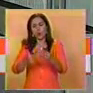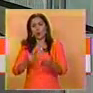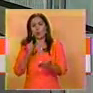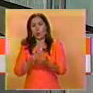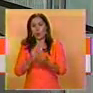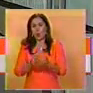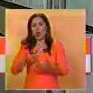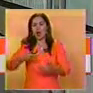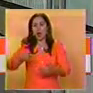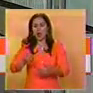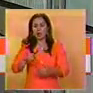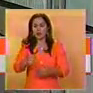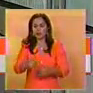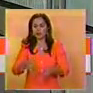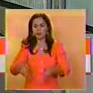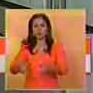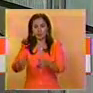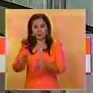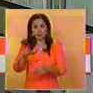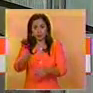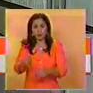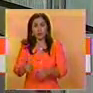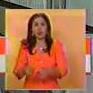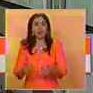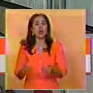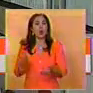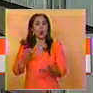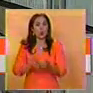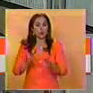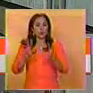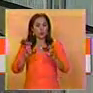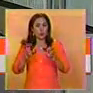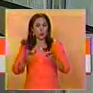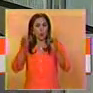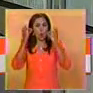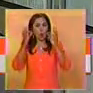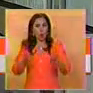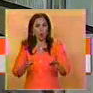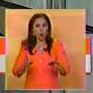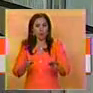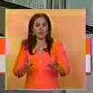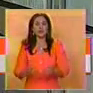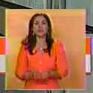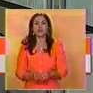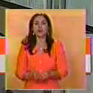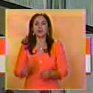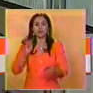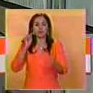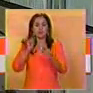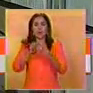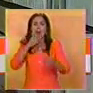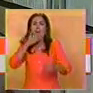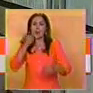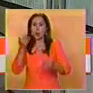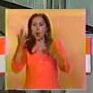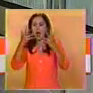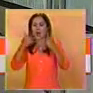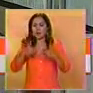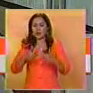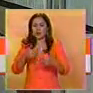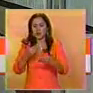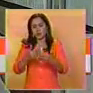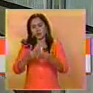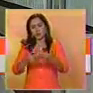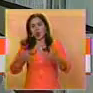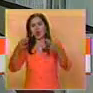probadas existentes, las cuales deben ser actualizadas y oficializadas en función de la mejor administración de estos